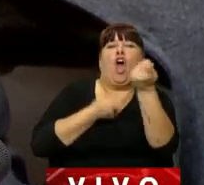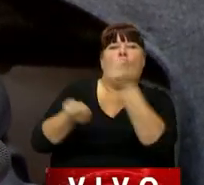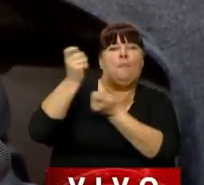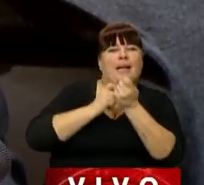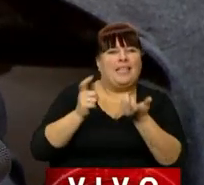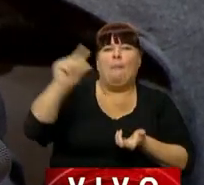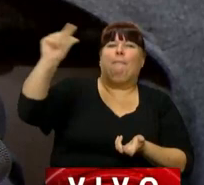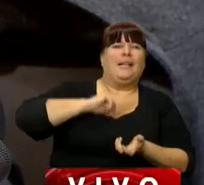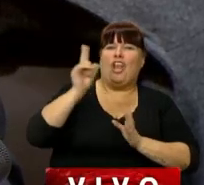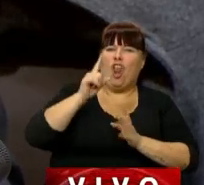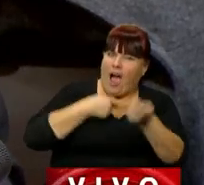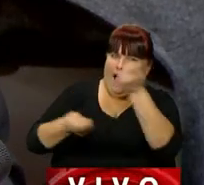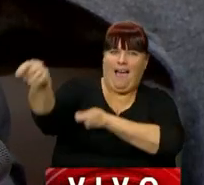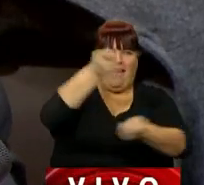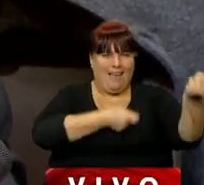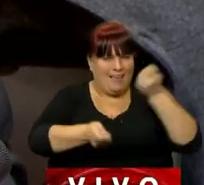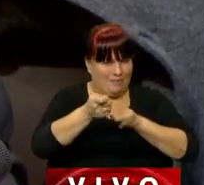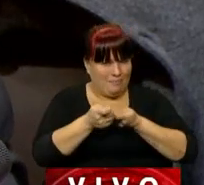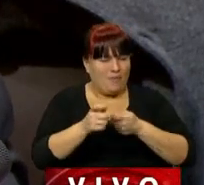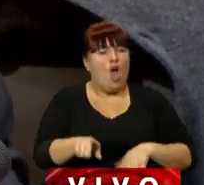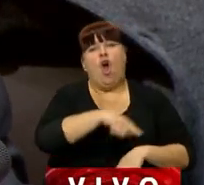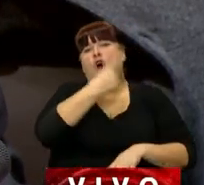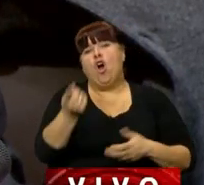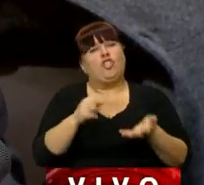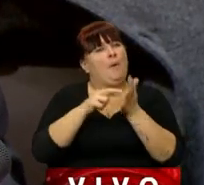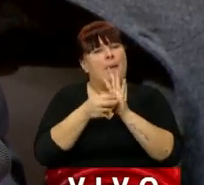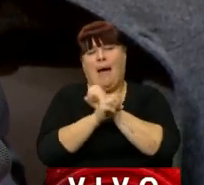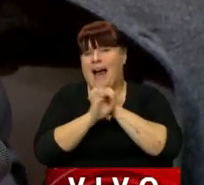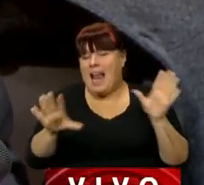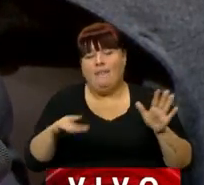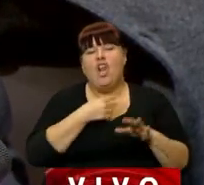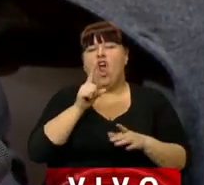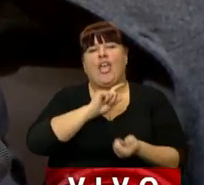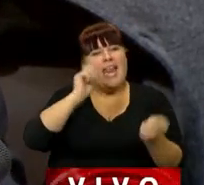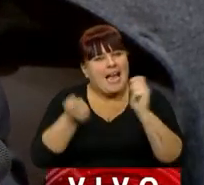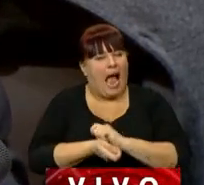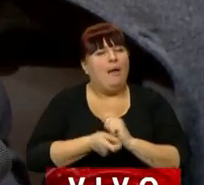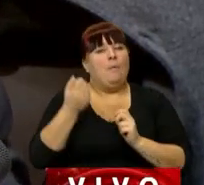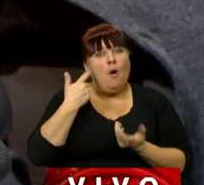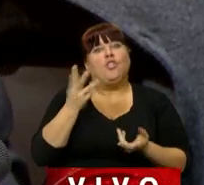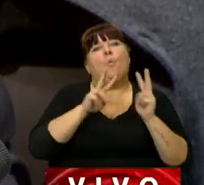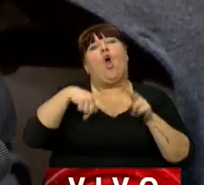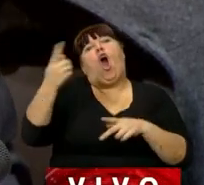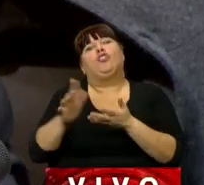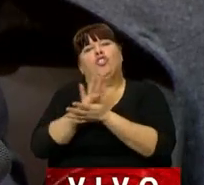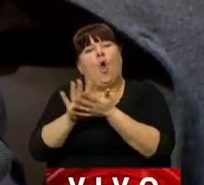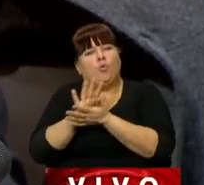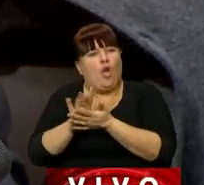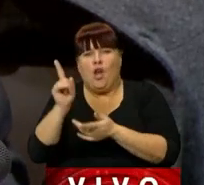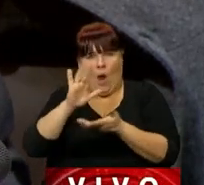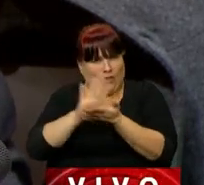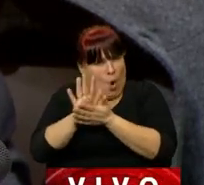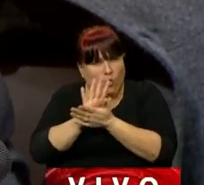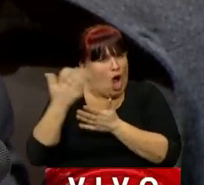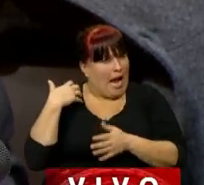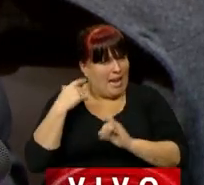comercial. El segundo problema estructural que nos negamos a remover y por eso buscamos soluciones particulares que no solucionan